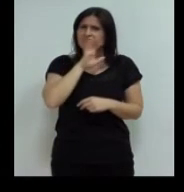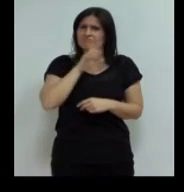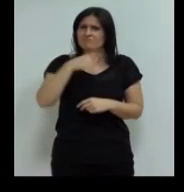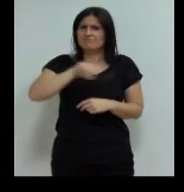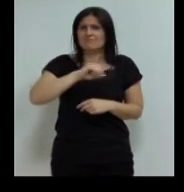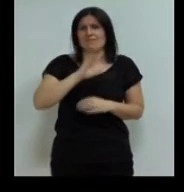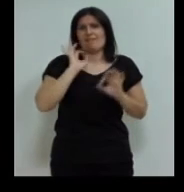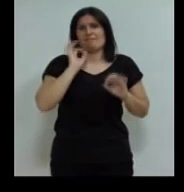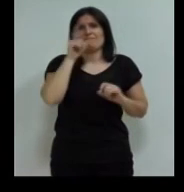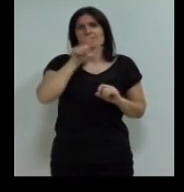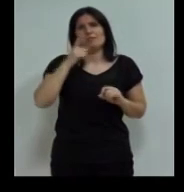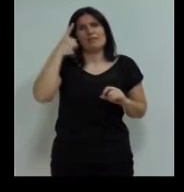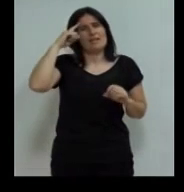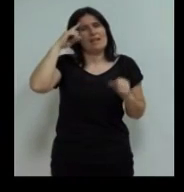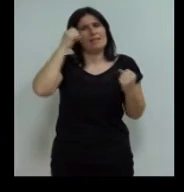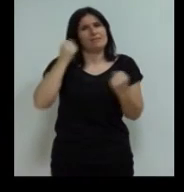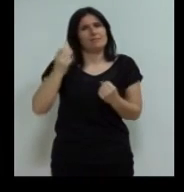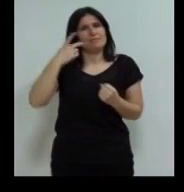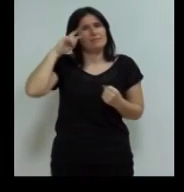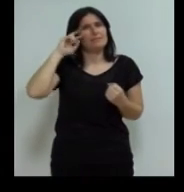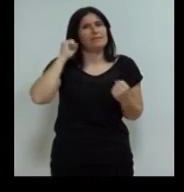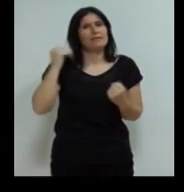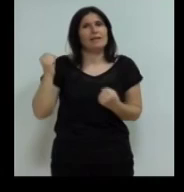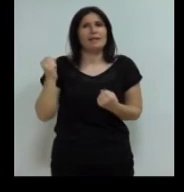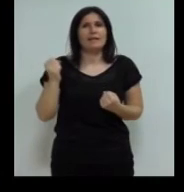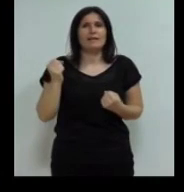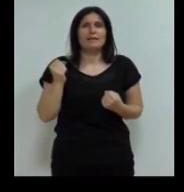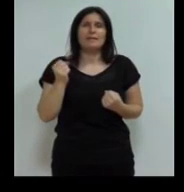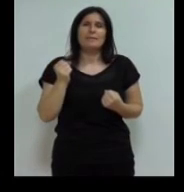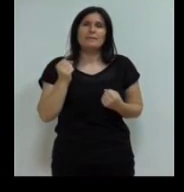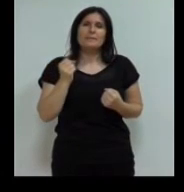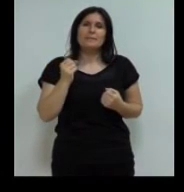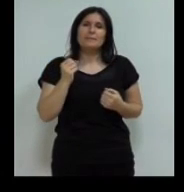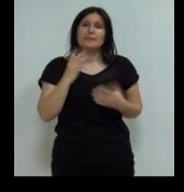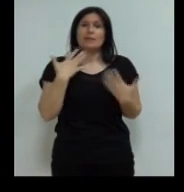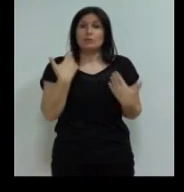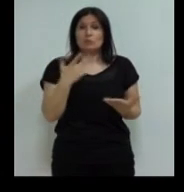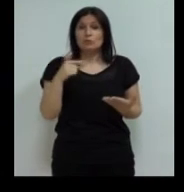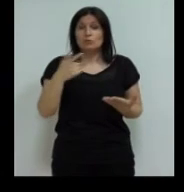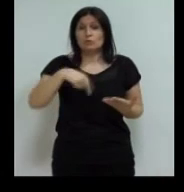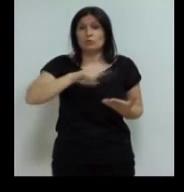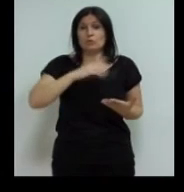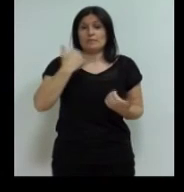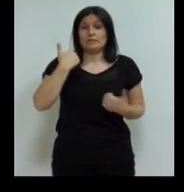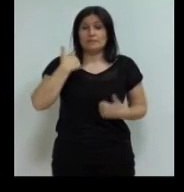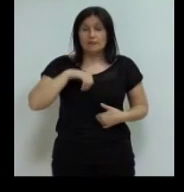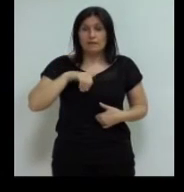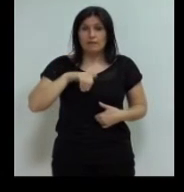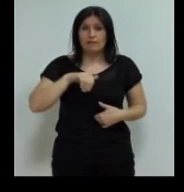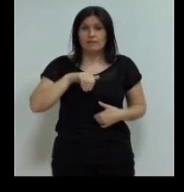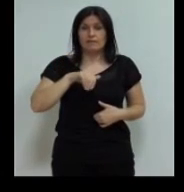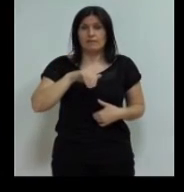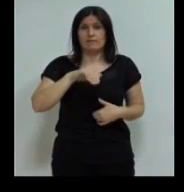lo bueno que tiene, que entréis rápidamente en faena, ¿no? Entonces, bueno, pues hemos estado